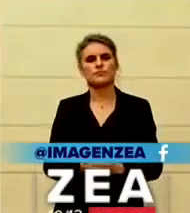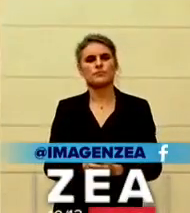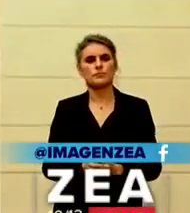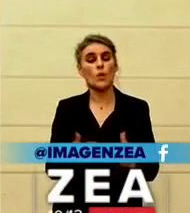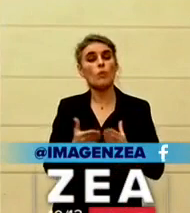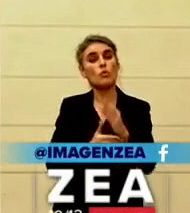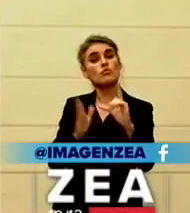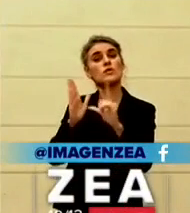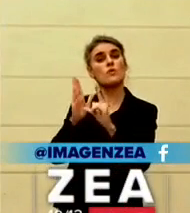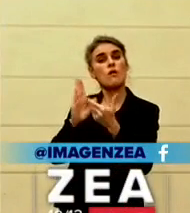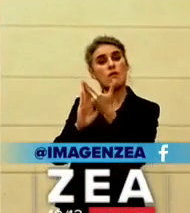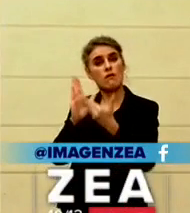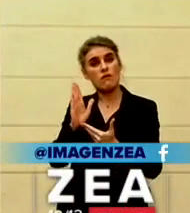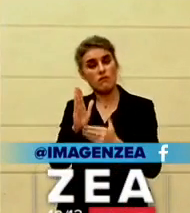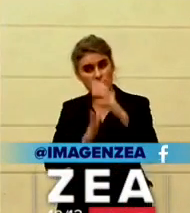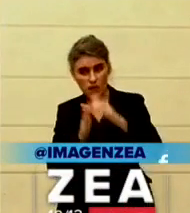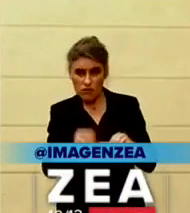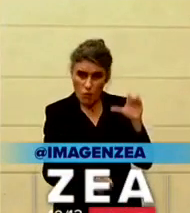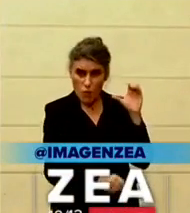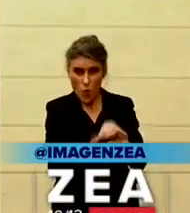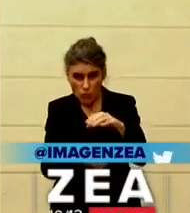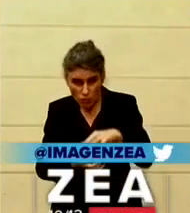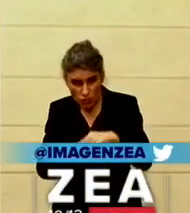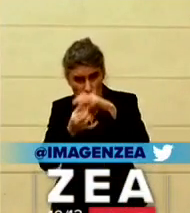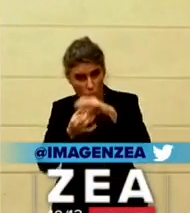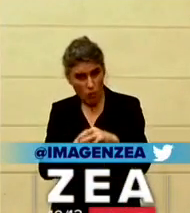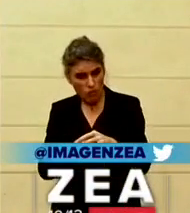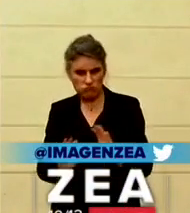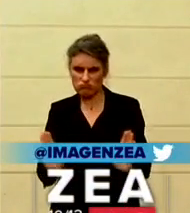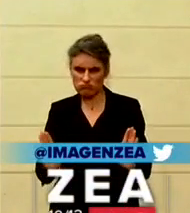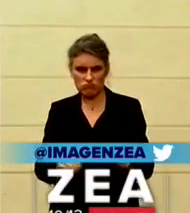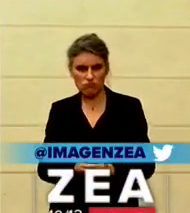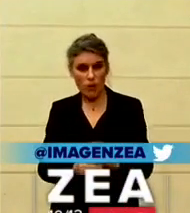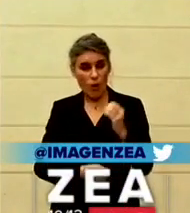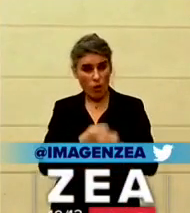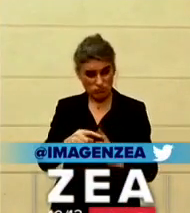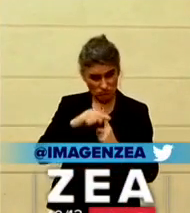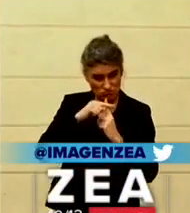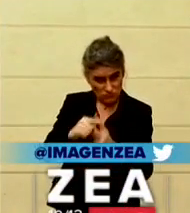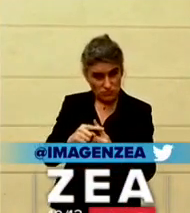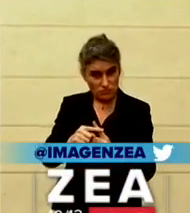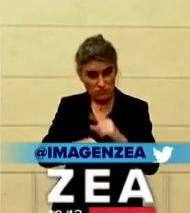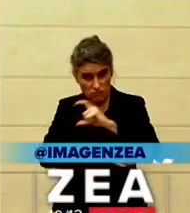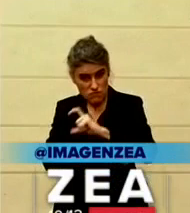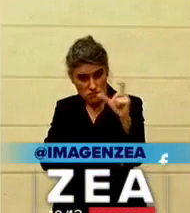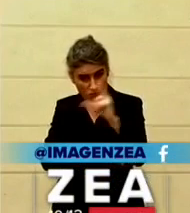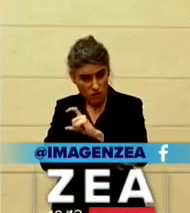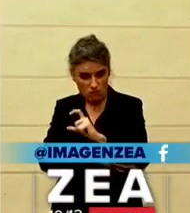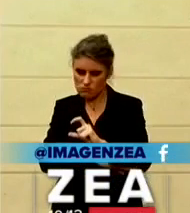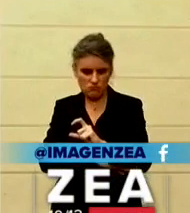Este anteproyecto de ley no es un texto contra las religiones, ni contra la religión musulmana en particular.